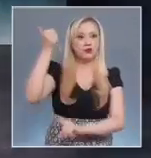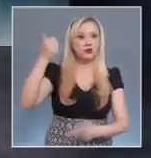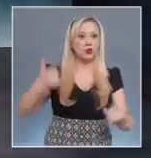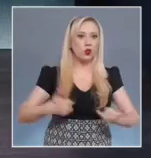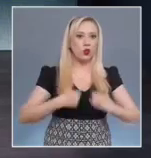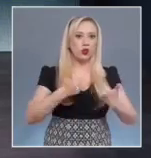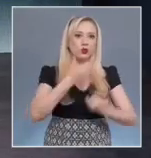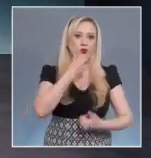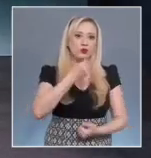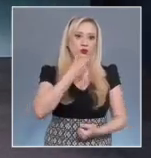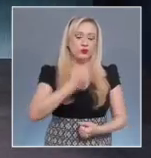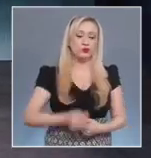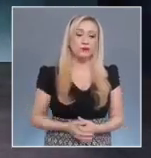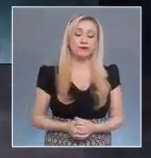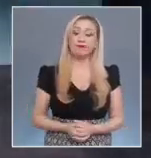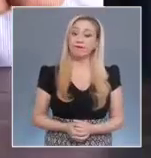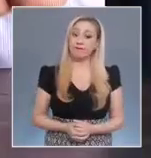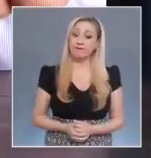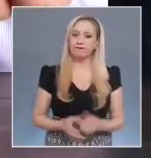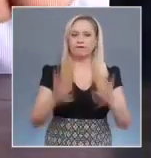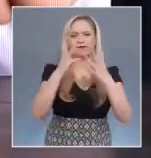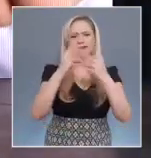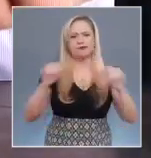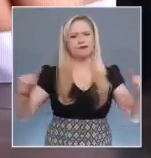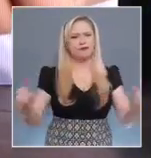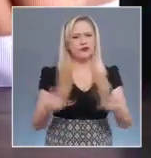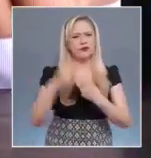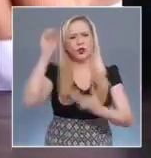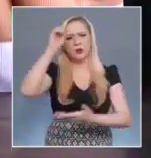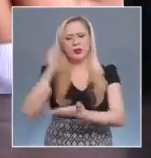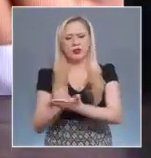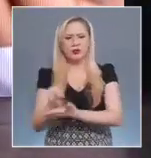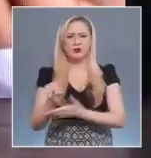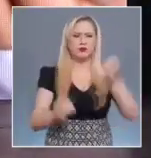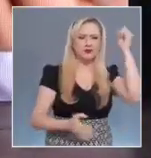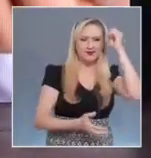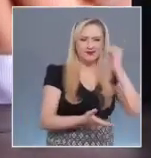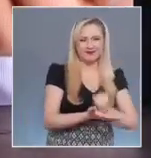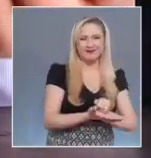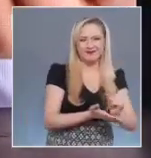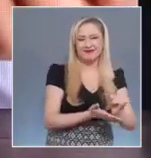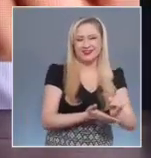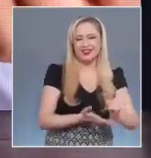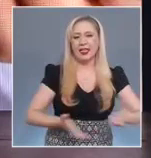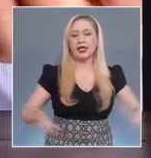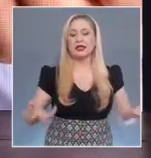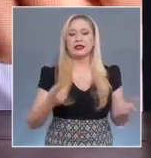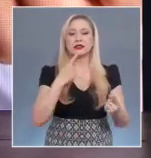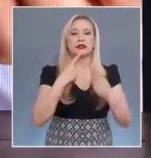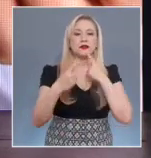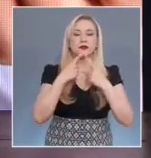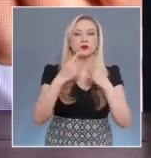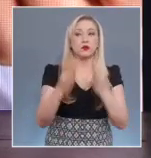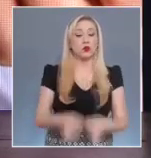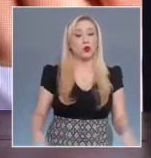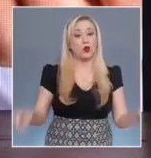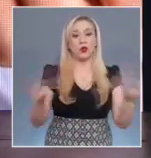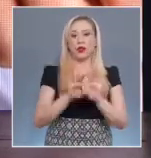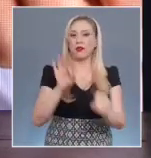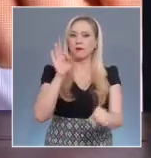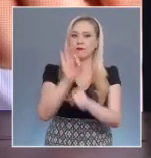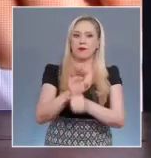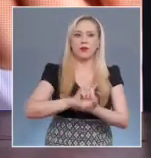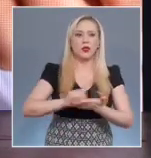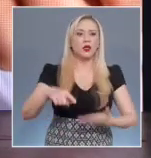Al resolver una contradicción de tesis, la primera sala de la Corte aprobó un importante criterio que protege los derechos reproductivos de las mujeres